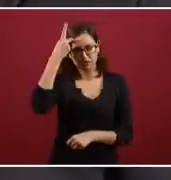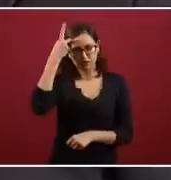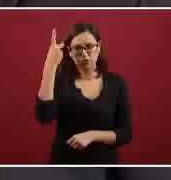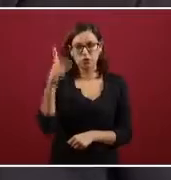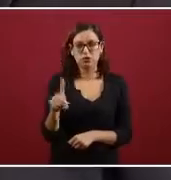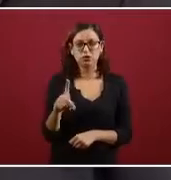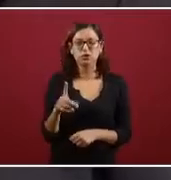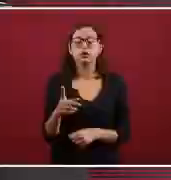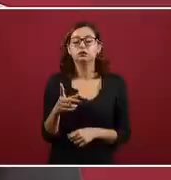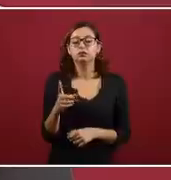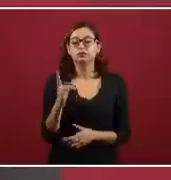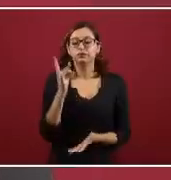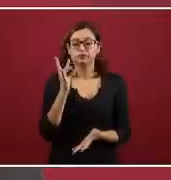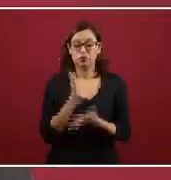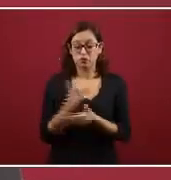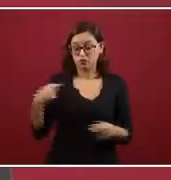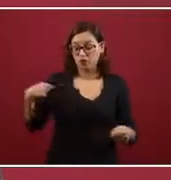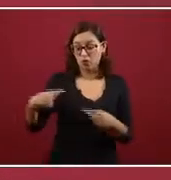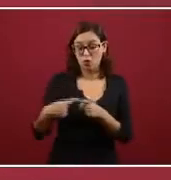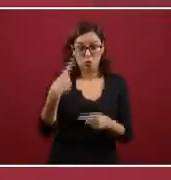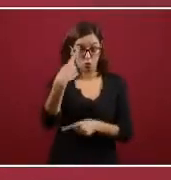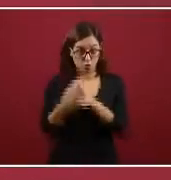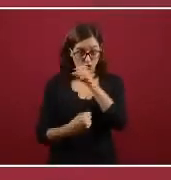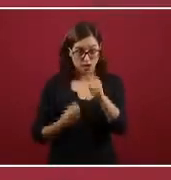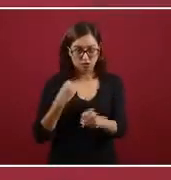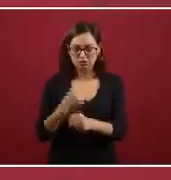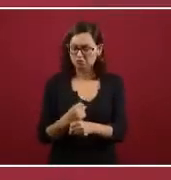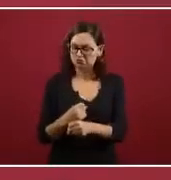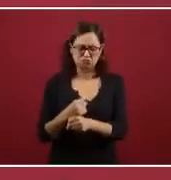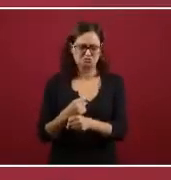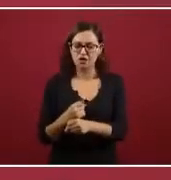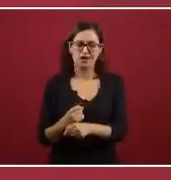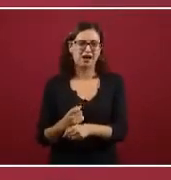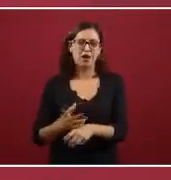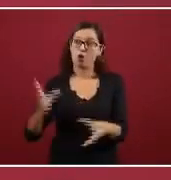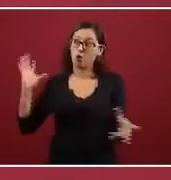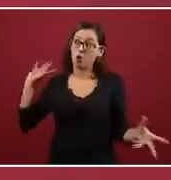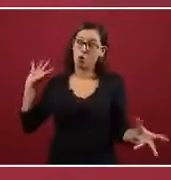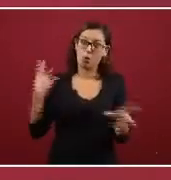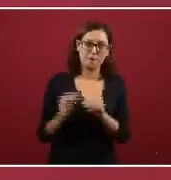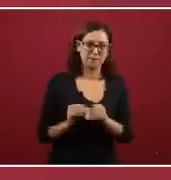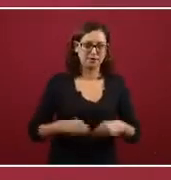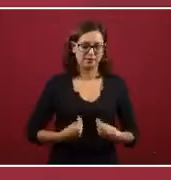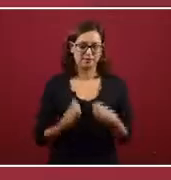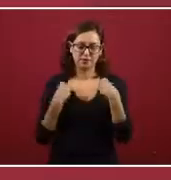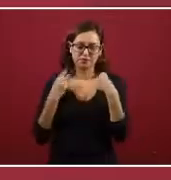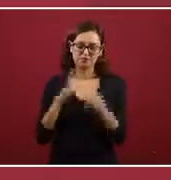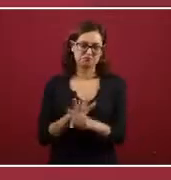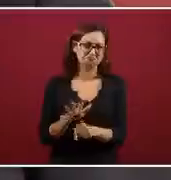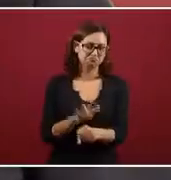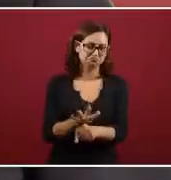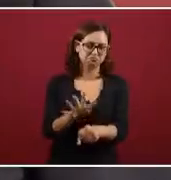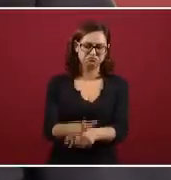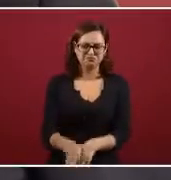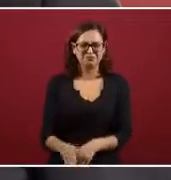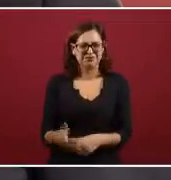el año que llevamos en esta función, sino en el patrimonio de toda una vida. Repito, jamás se me ha